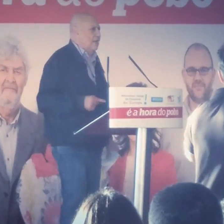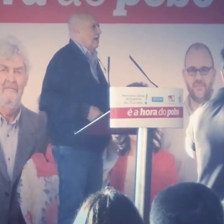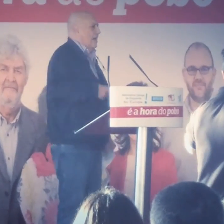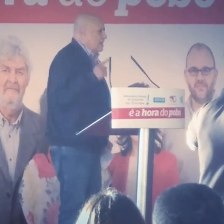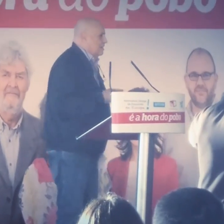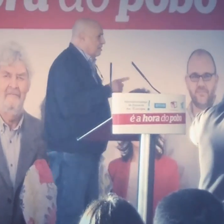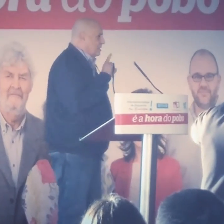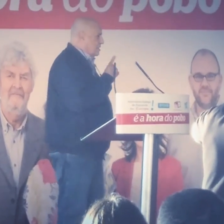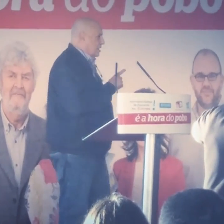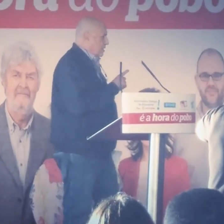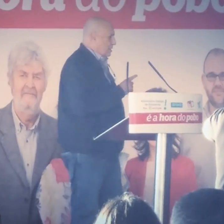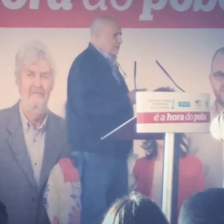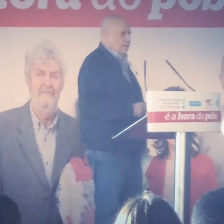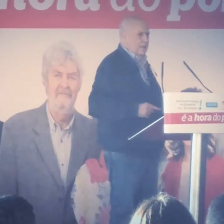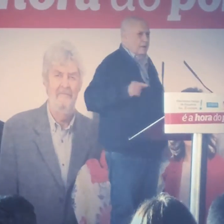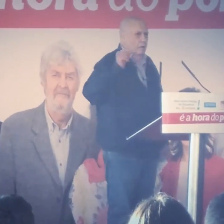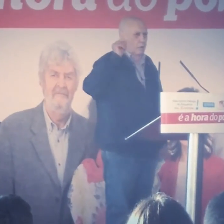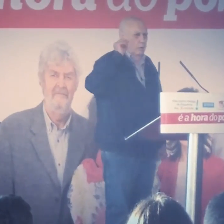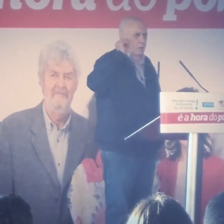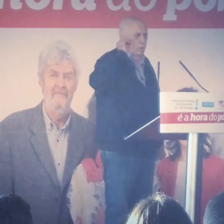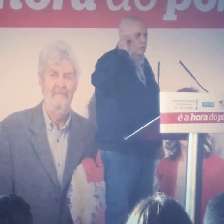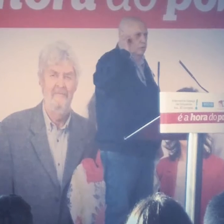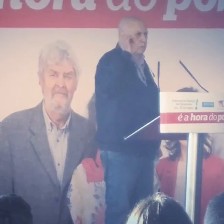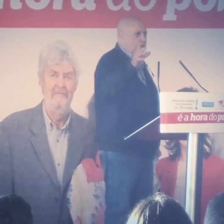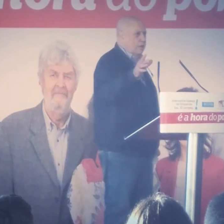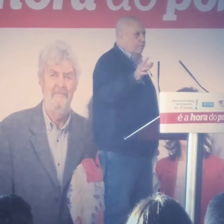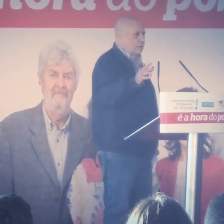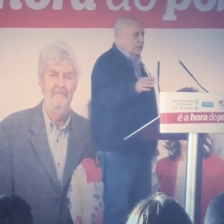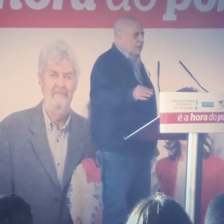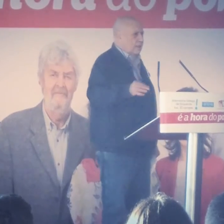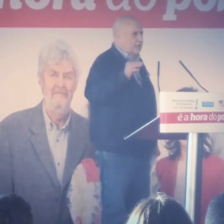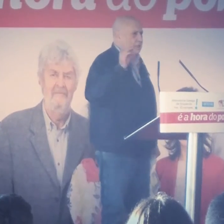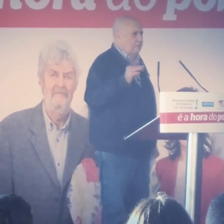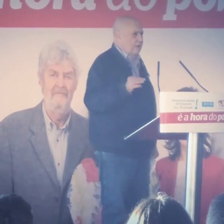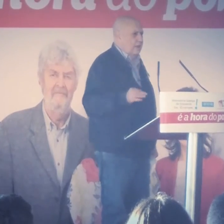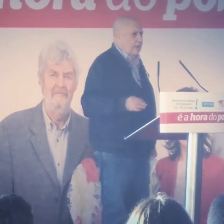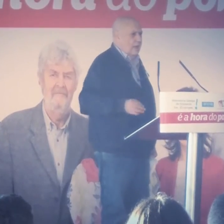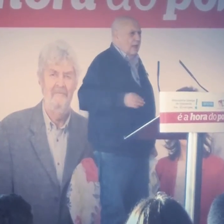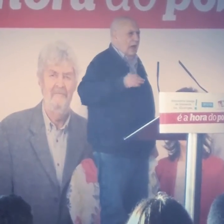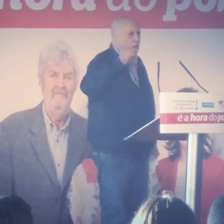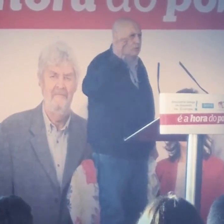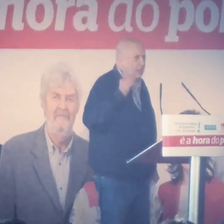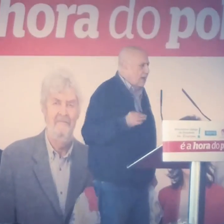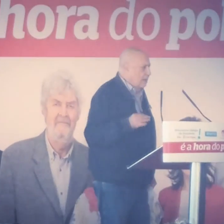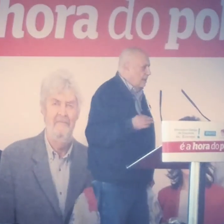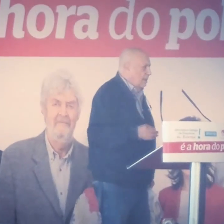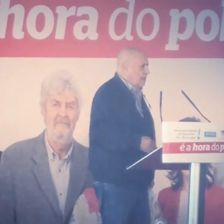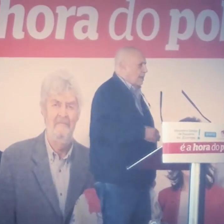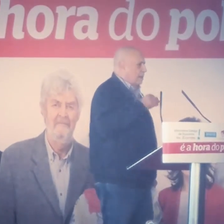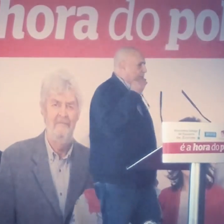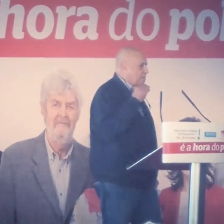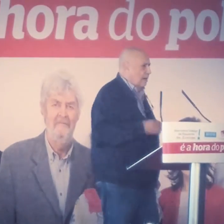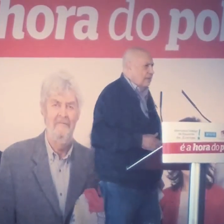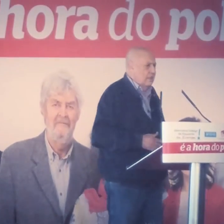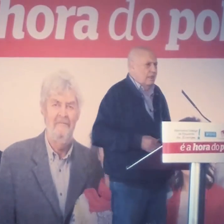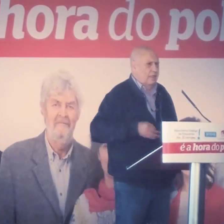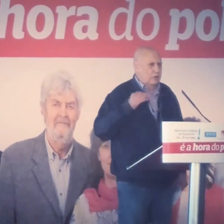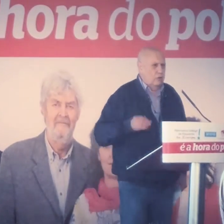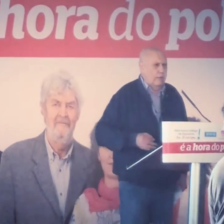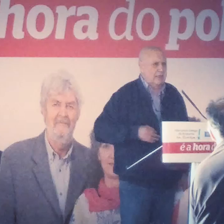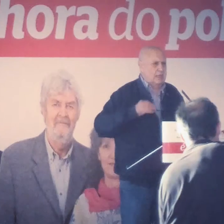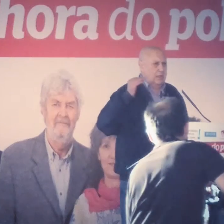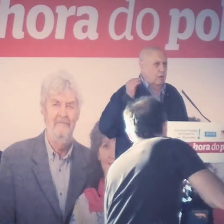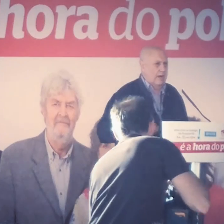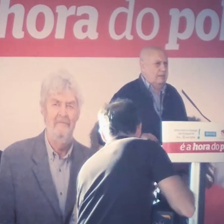tiene que ser, esta vez sí, un topónimo que signifique a unidad y a permanencia